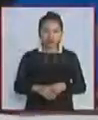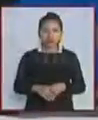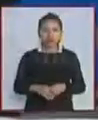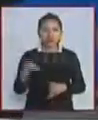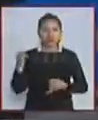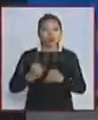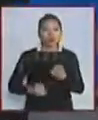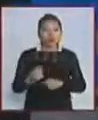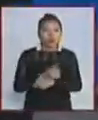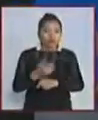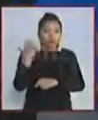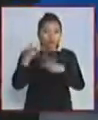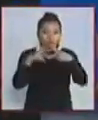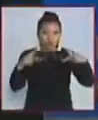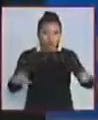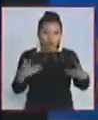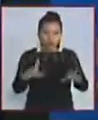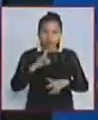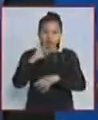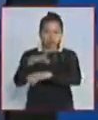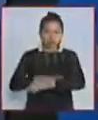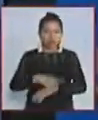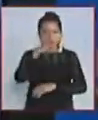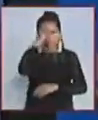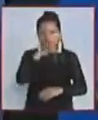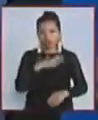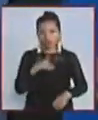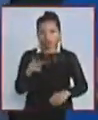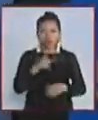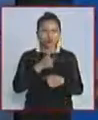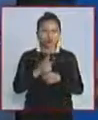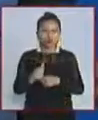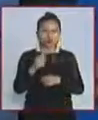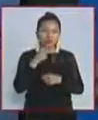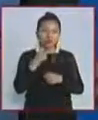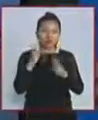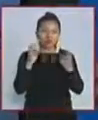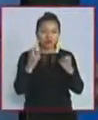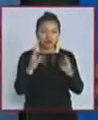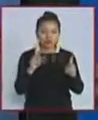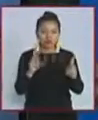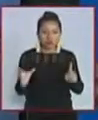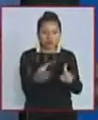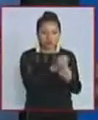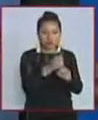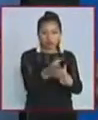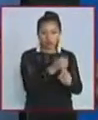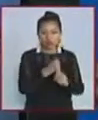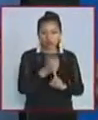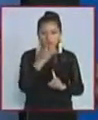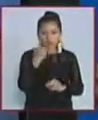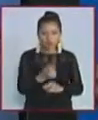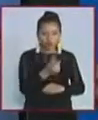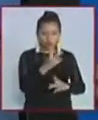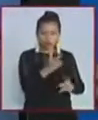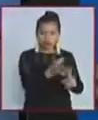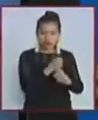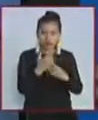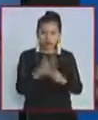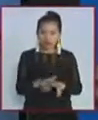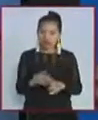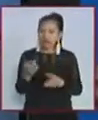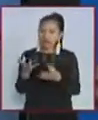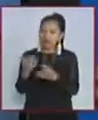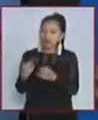En las últimas horas, en Potosí, aprendieron a un hombre acusado de trata y tráfico de personas. Habría intentado obtener una identidad para un